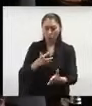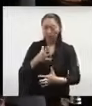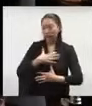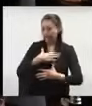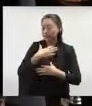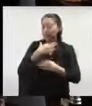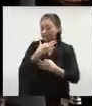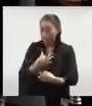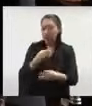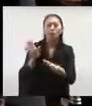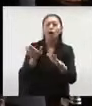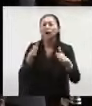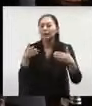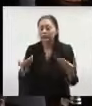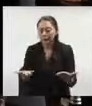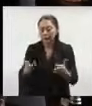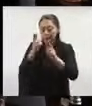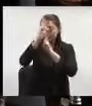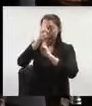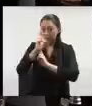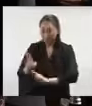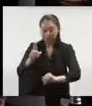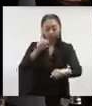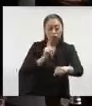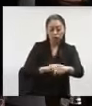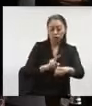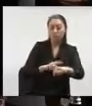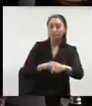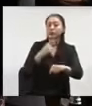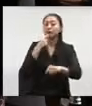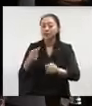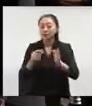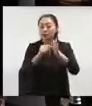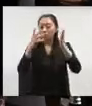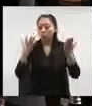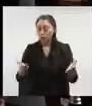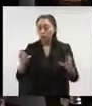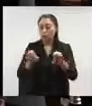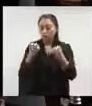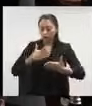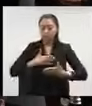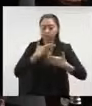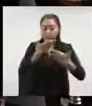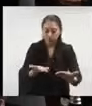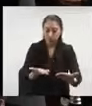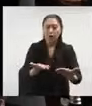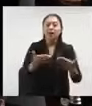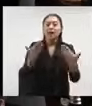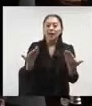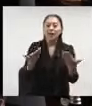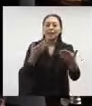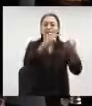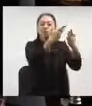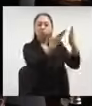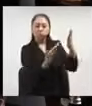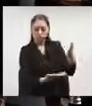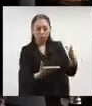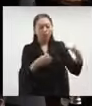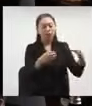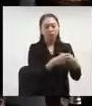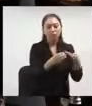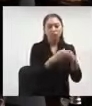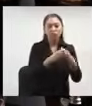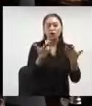interesado en que se respeten los plazos constitucionales, pone a disposición estas opciones para los miembros de las comisiones